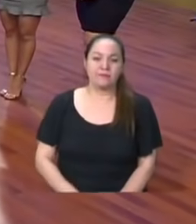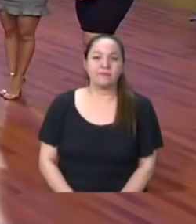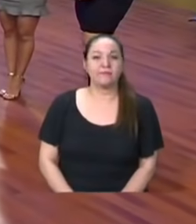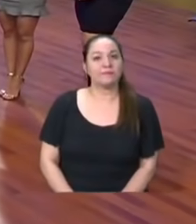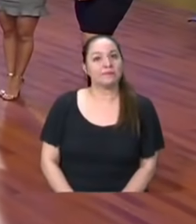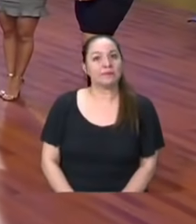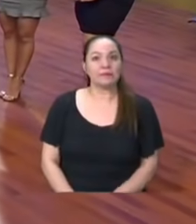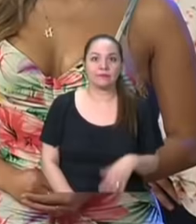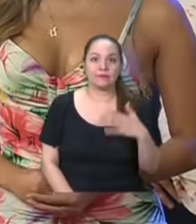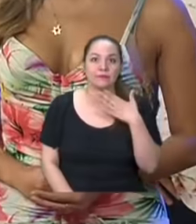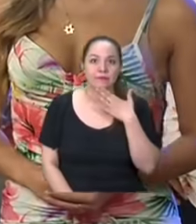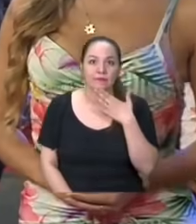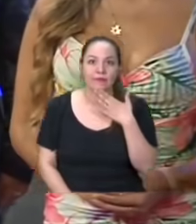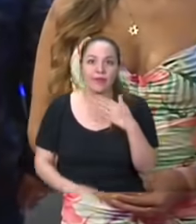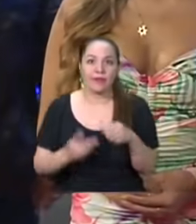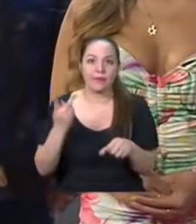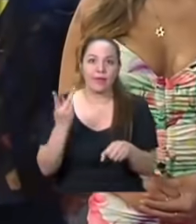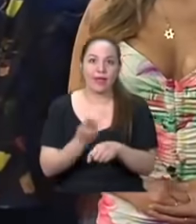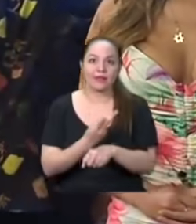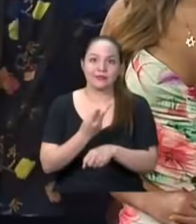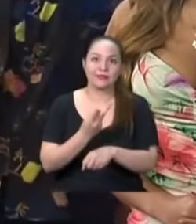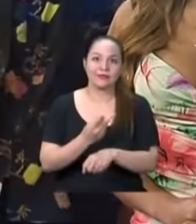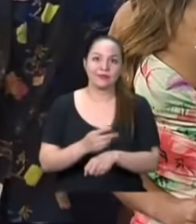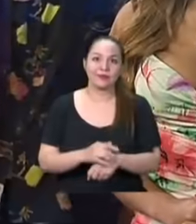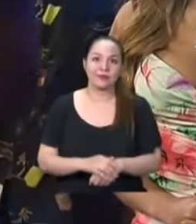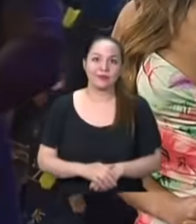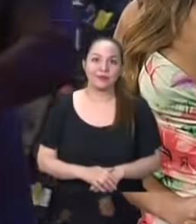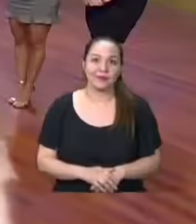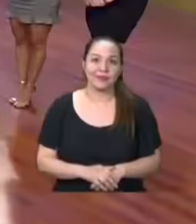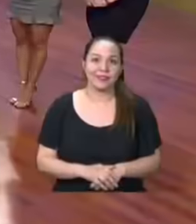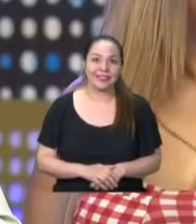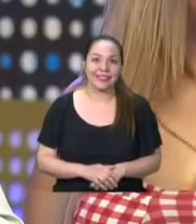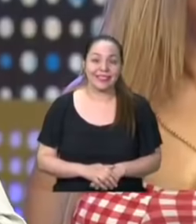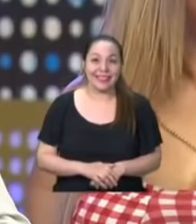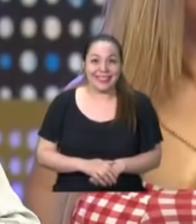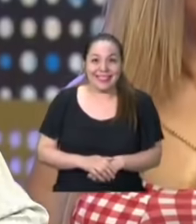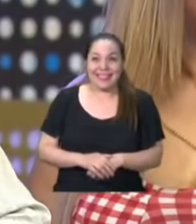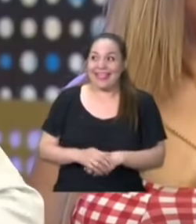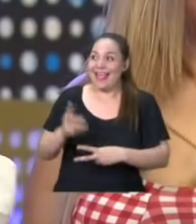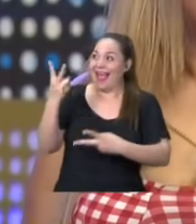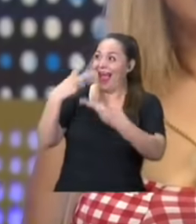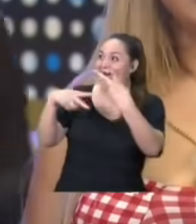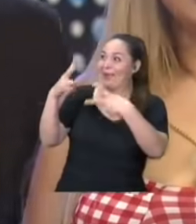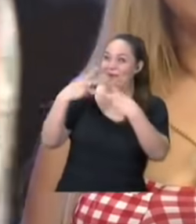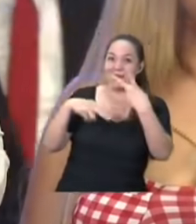¡Ah, caray! ¡Está llegando Imelda!